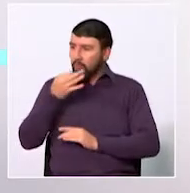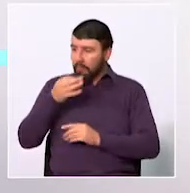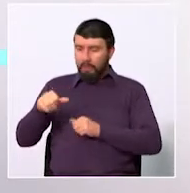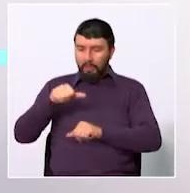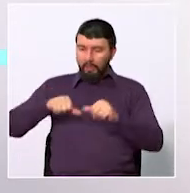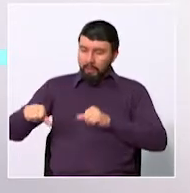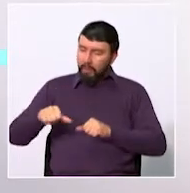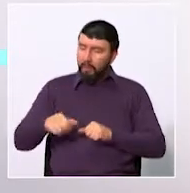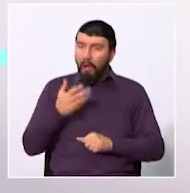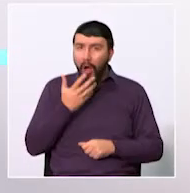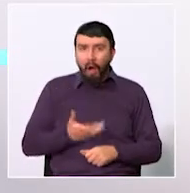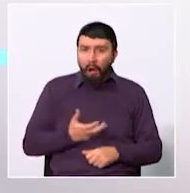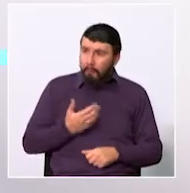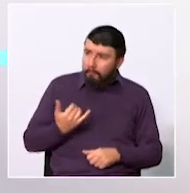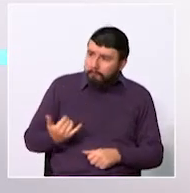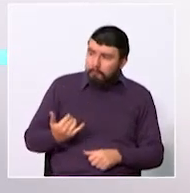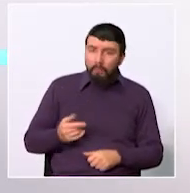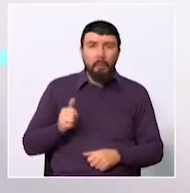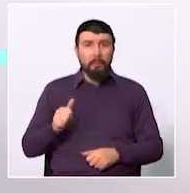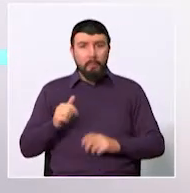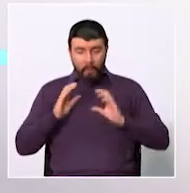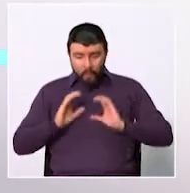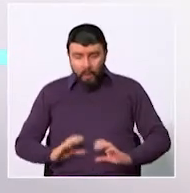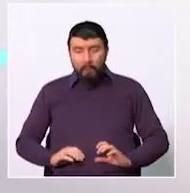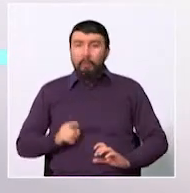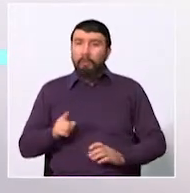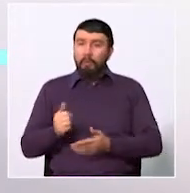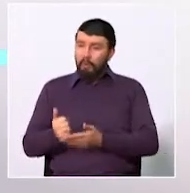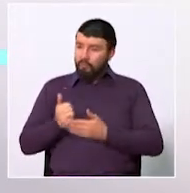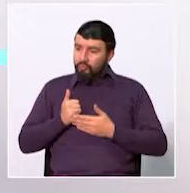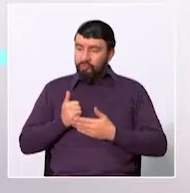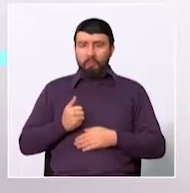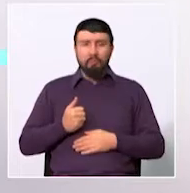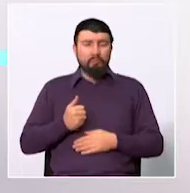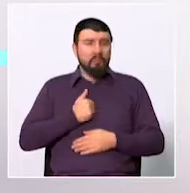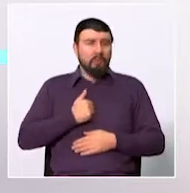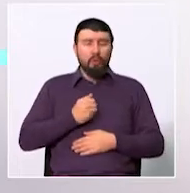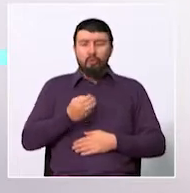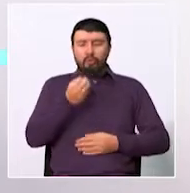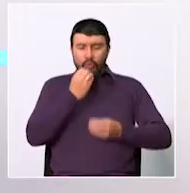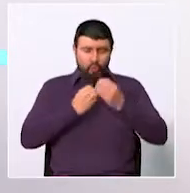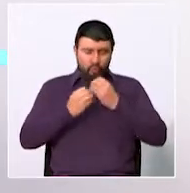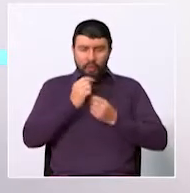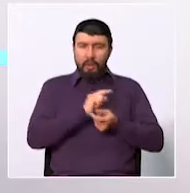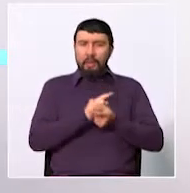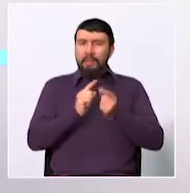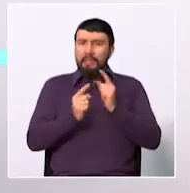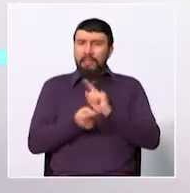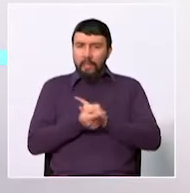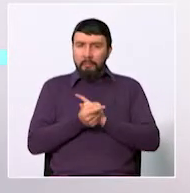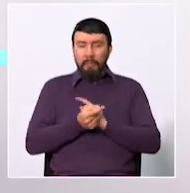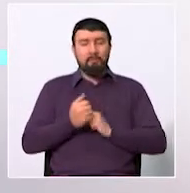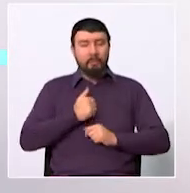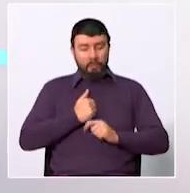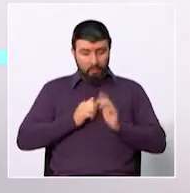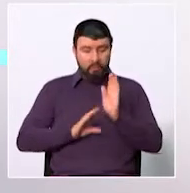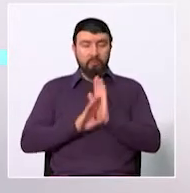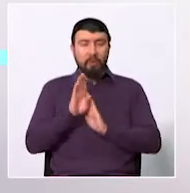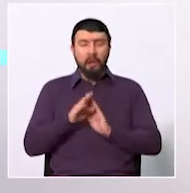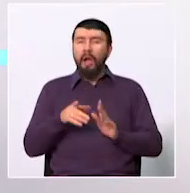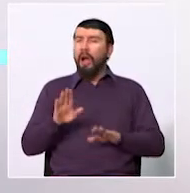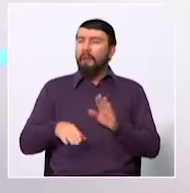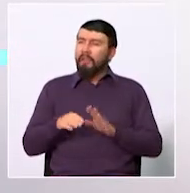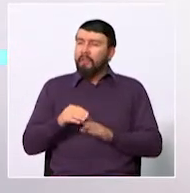es ver como el organismo le responde a uno simplemente con la alimentación incluyendo los ayunos de